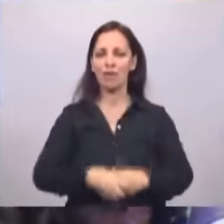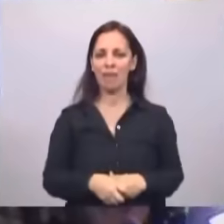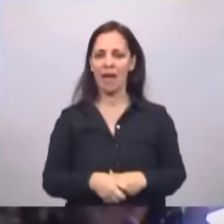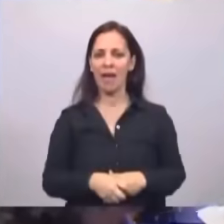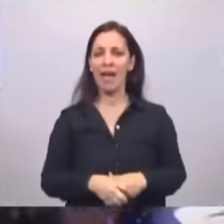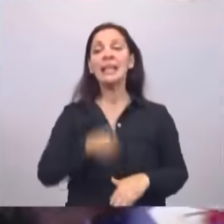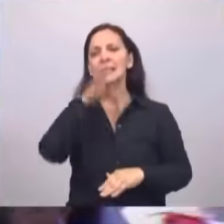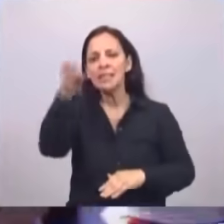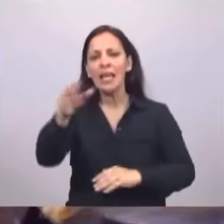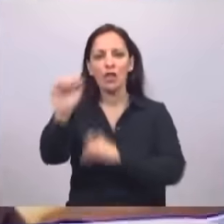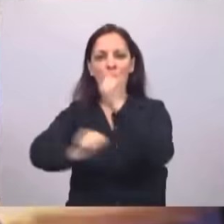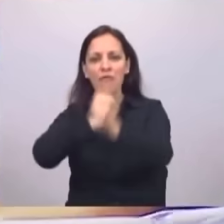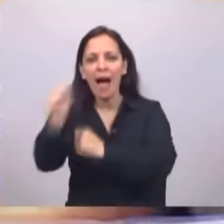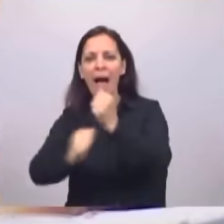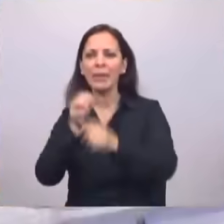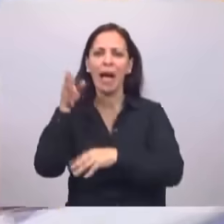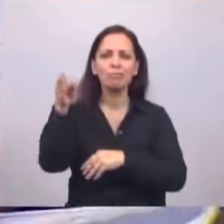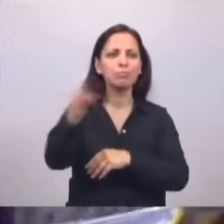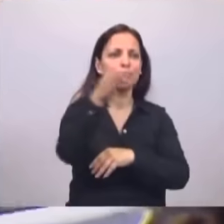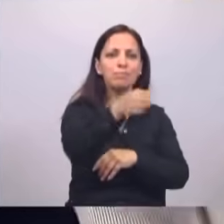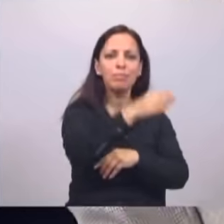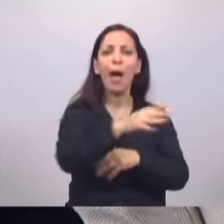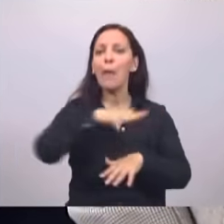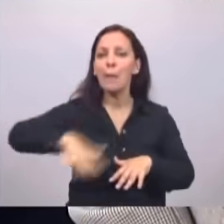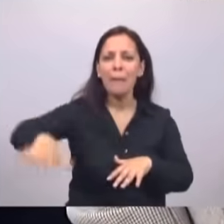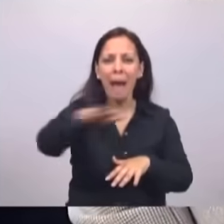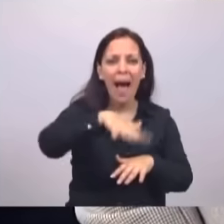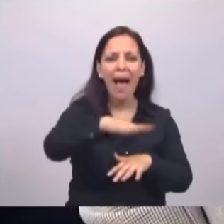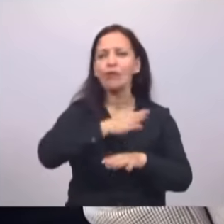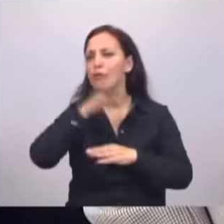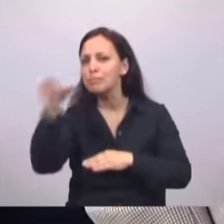fábrica por fábrica, barrio por barrio.